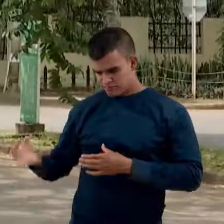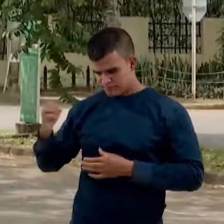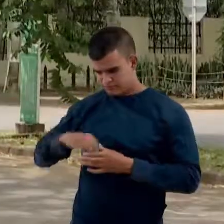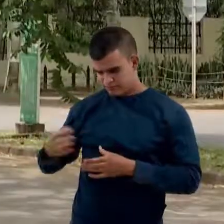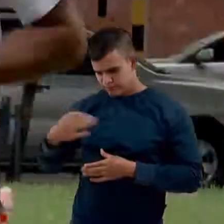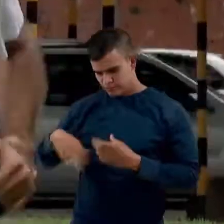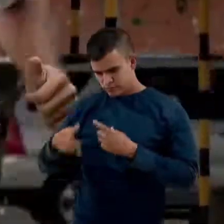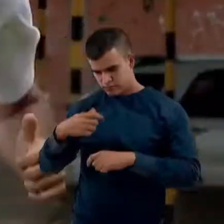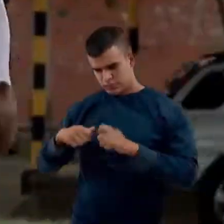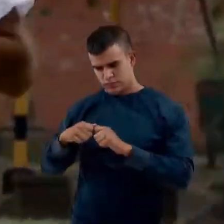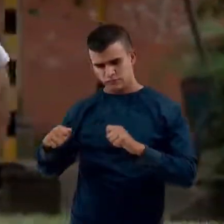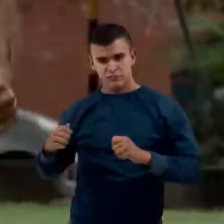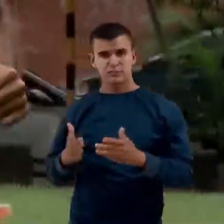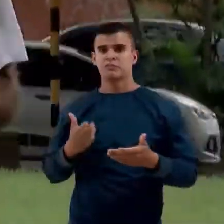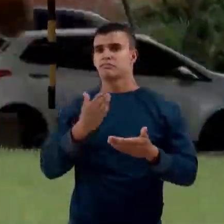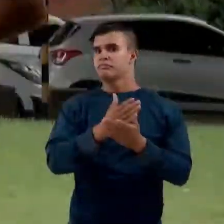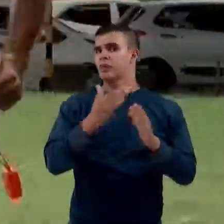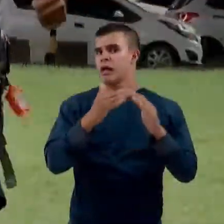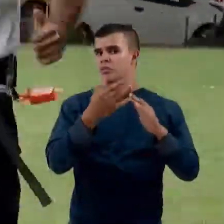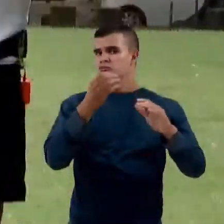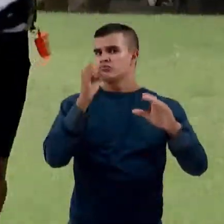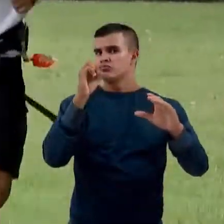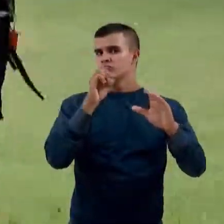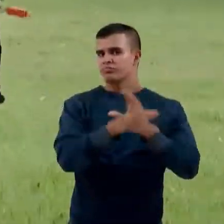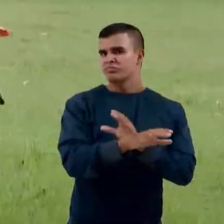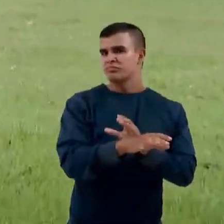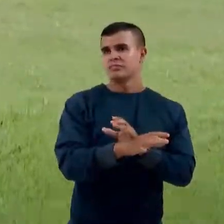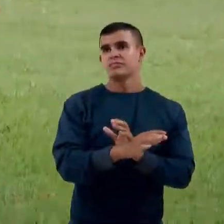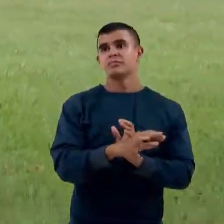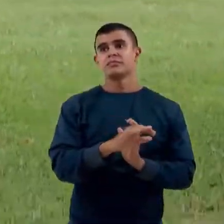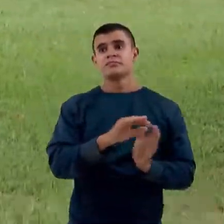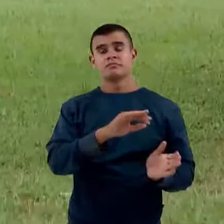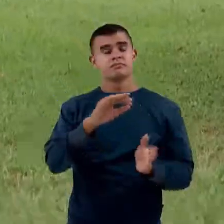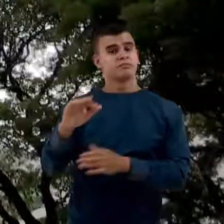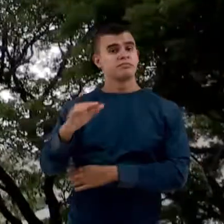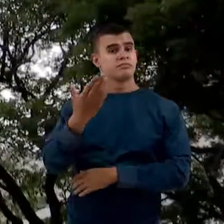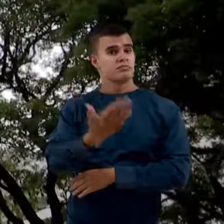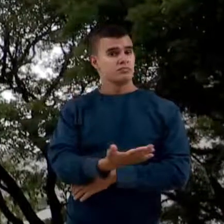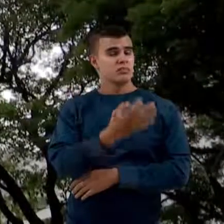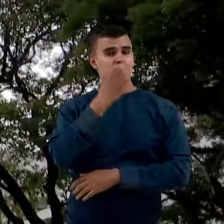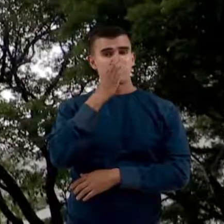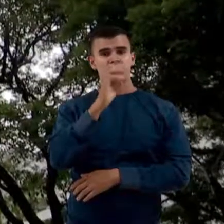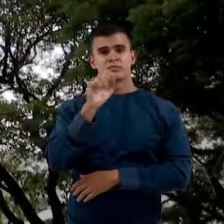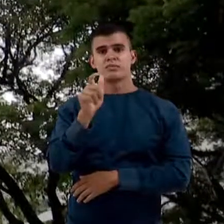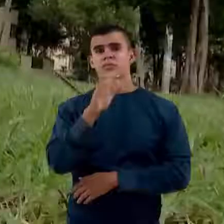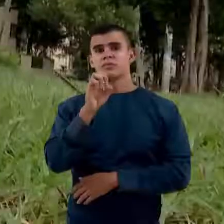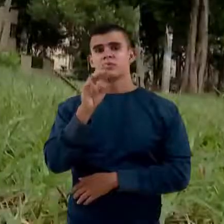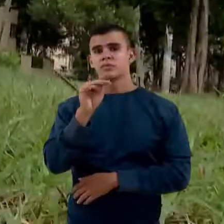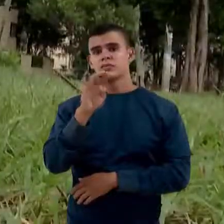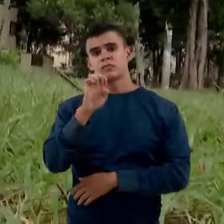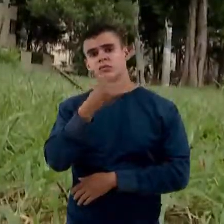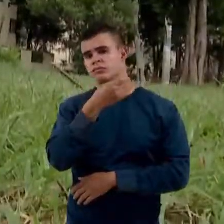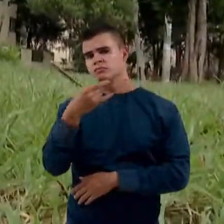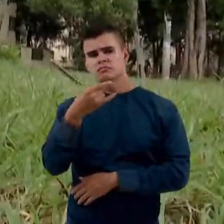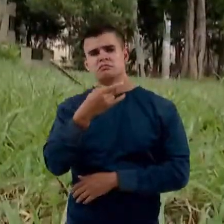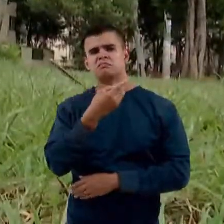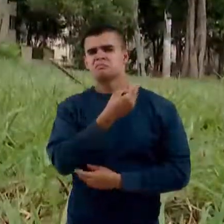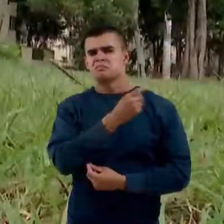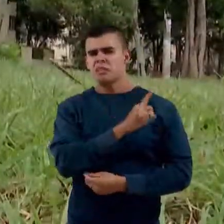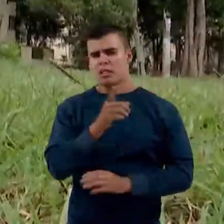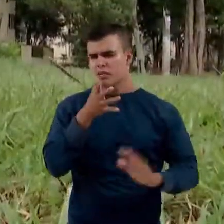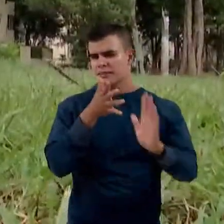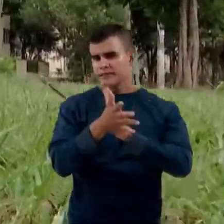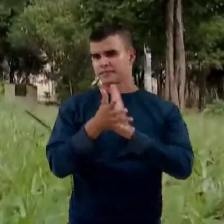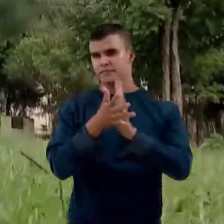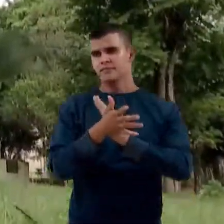casa nuevamente. Asimismo, Gómez aprovechó el espacio para dejarle un mensaje a los televidentes. La invitación es a